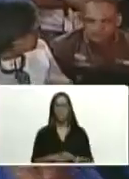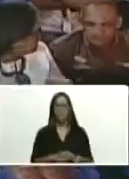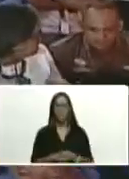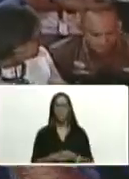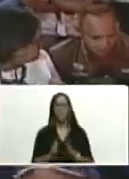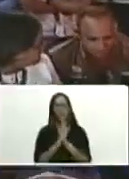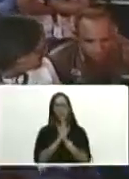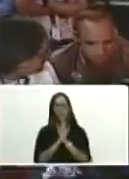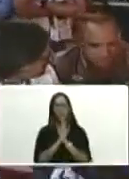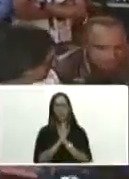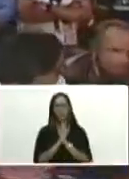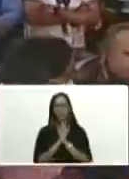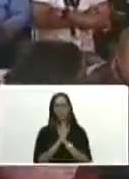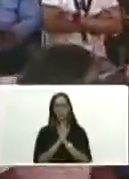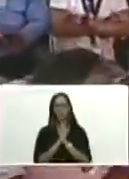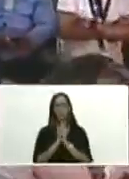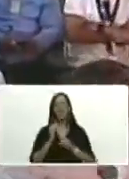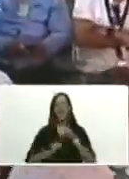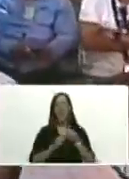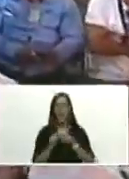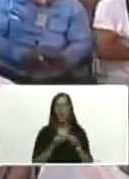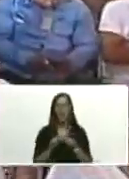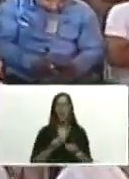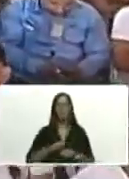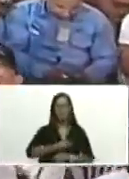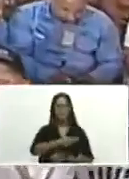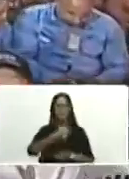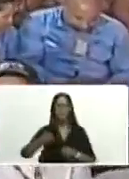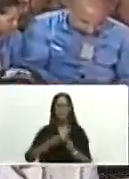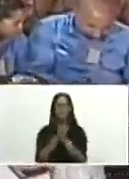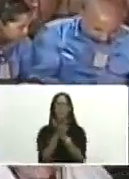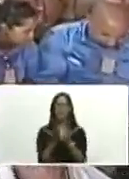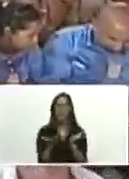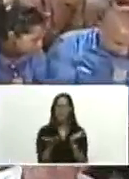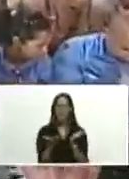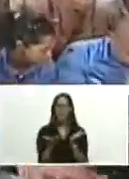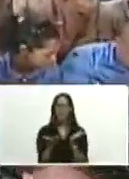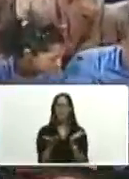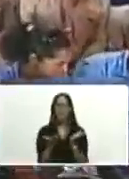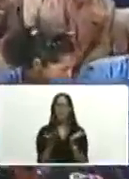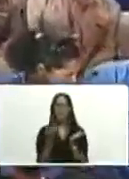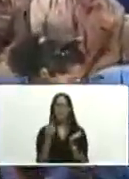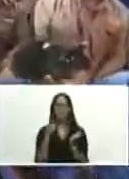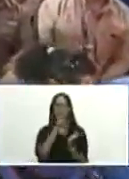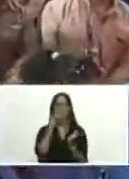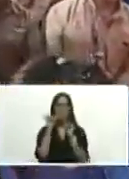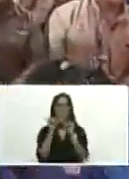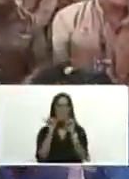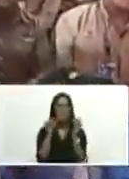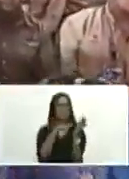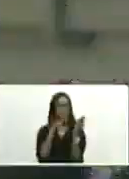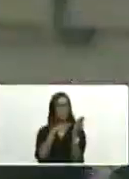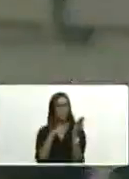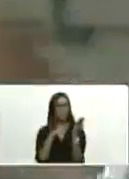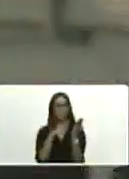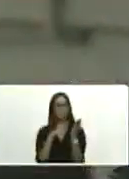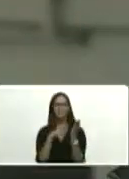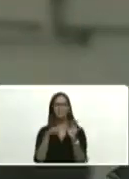por favor hagan circular este manual para que sea objeto de la destrucción